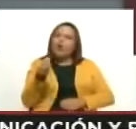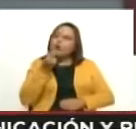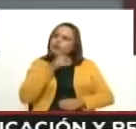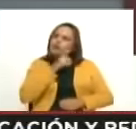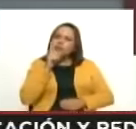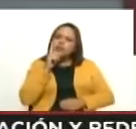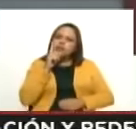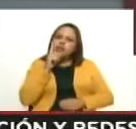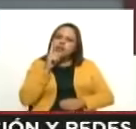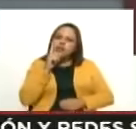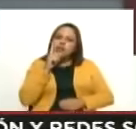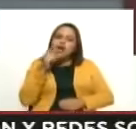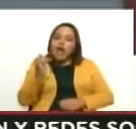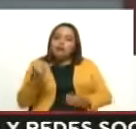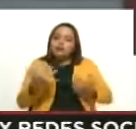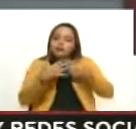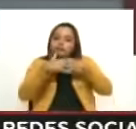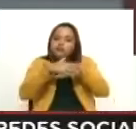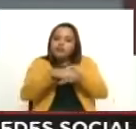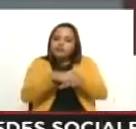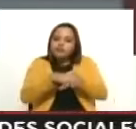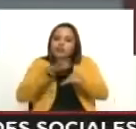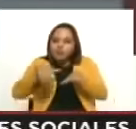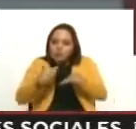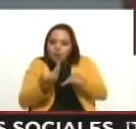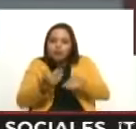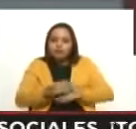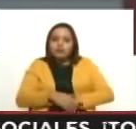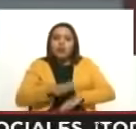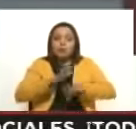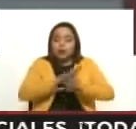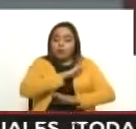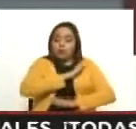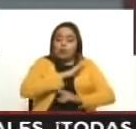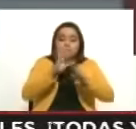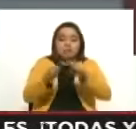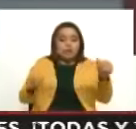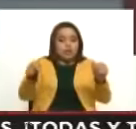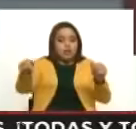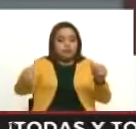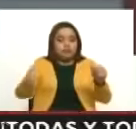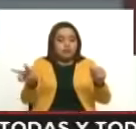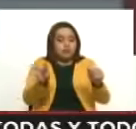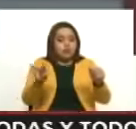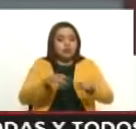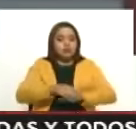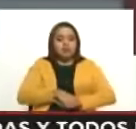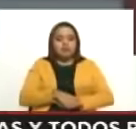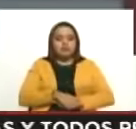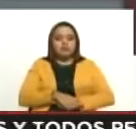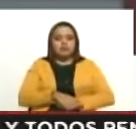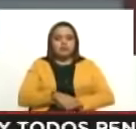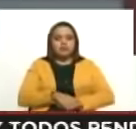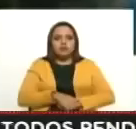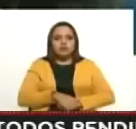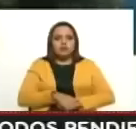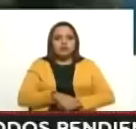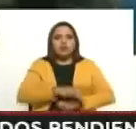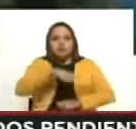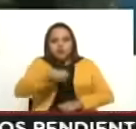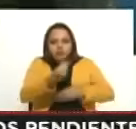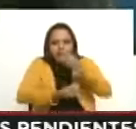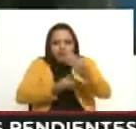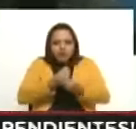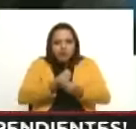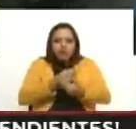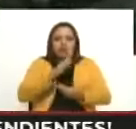Sí, compatibles. Porque es nuestro territorio, ¿ves? Es nuestro territorio para formarla, para